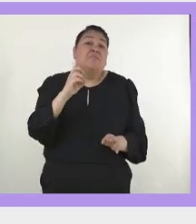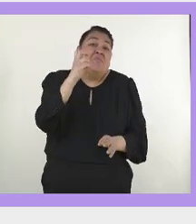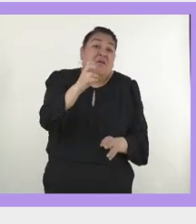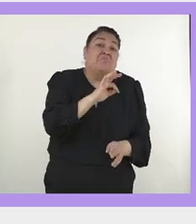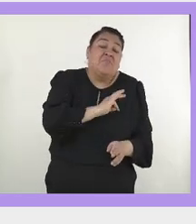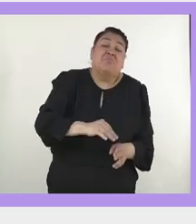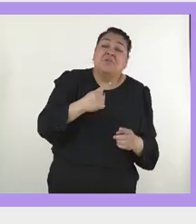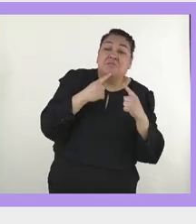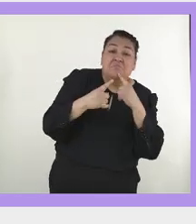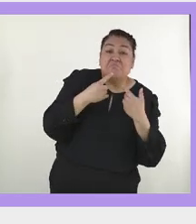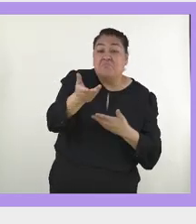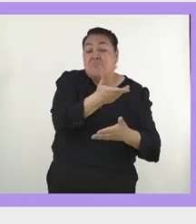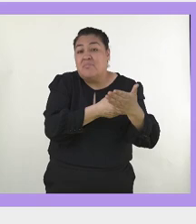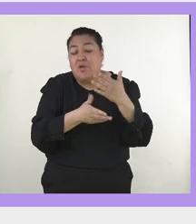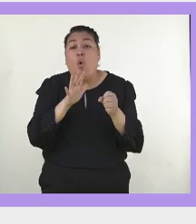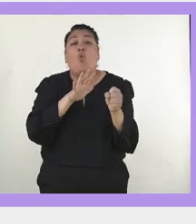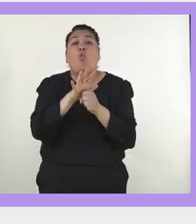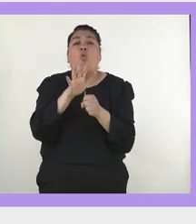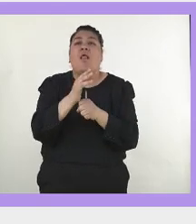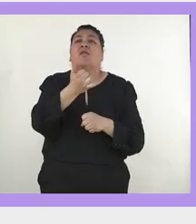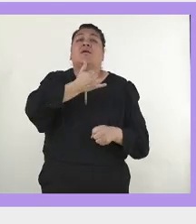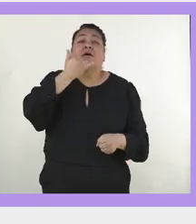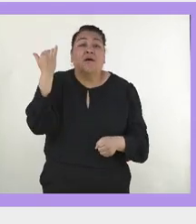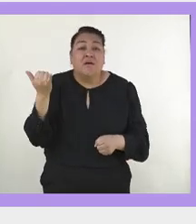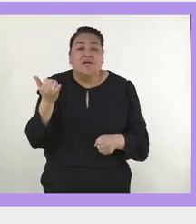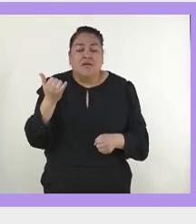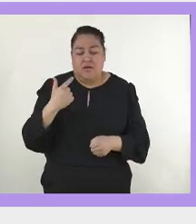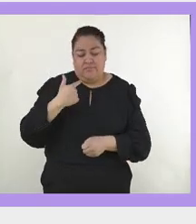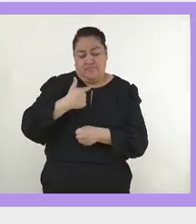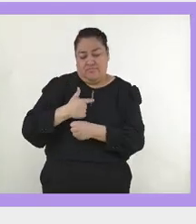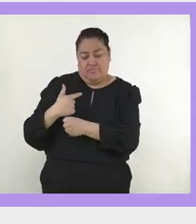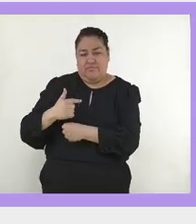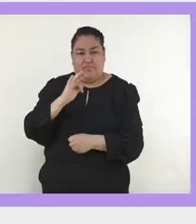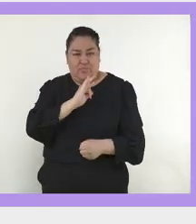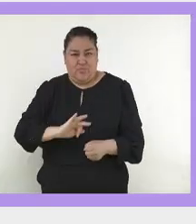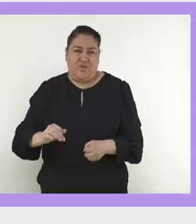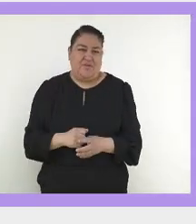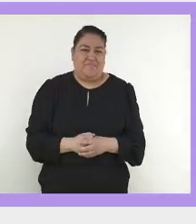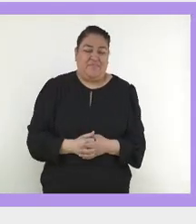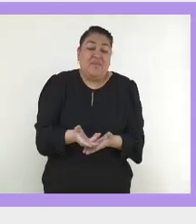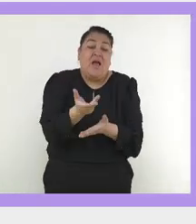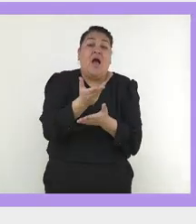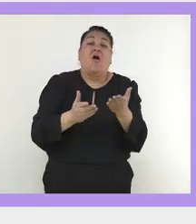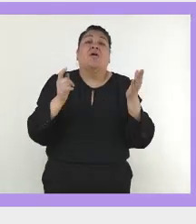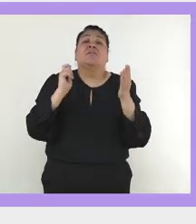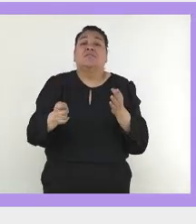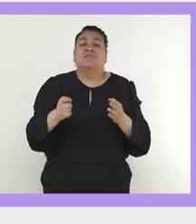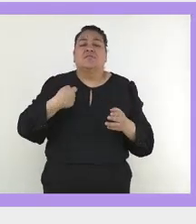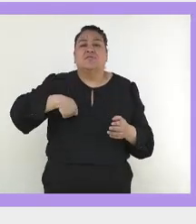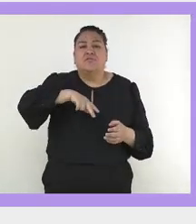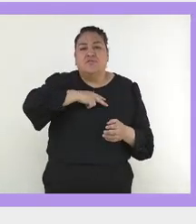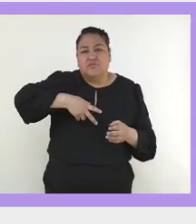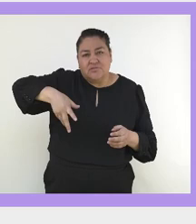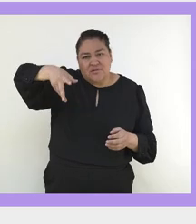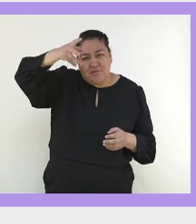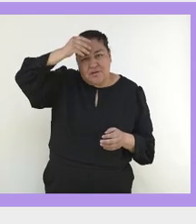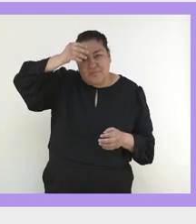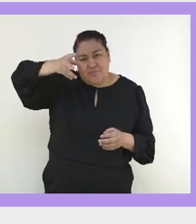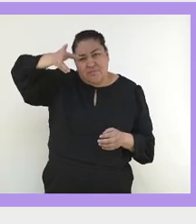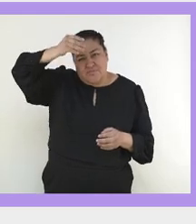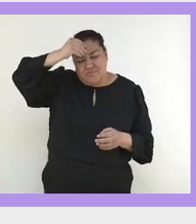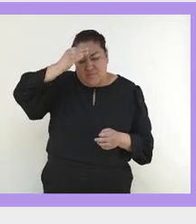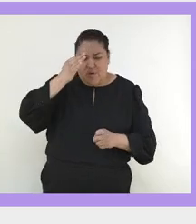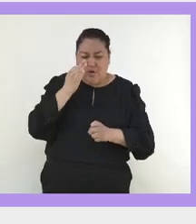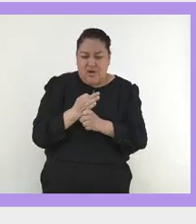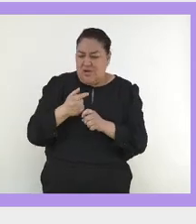pero pudiera ser que mi análisis Ahí está no en el Hoy estamos en un aprendizaje de Qué pasó y hacia dónde